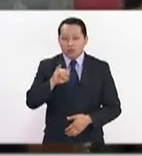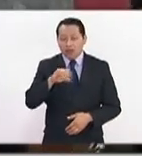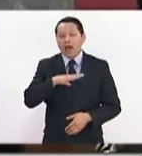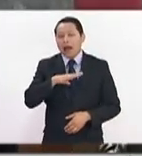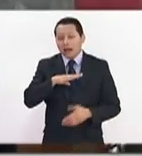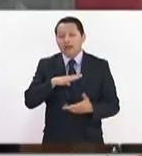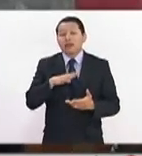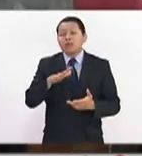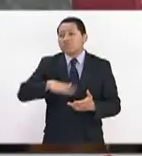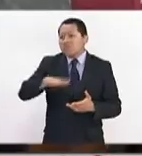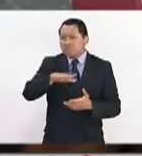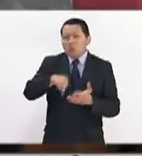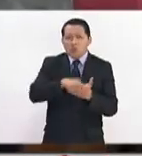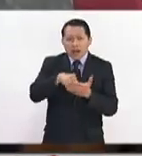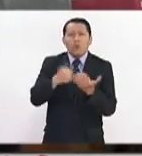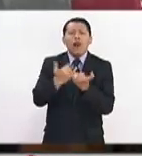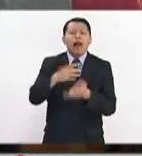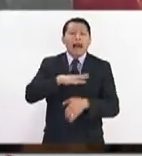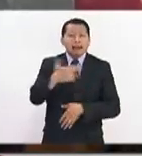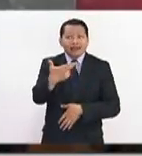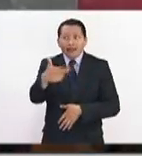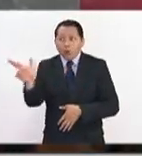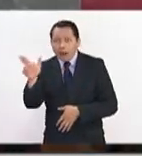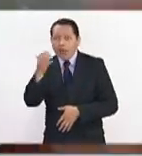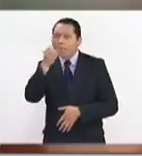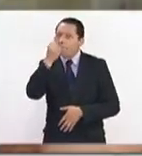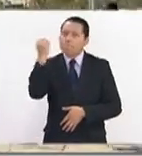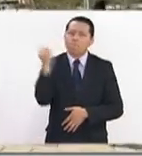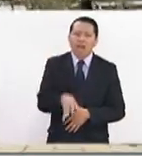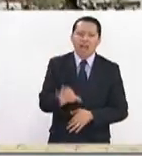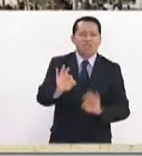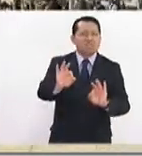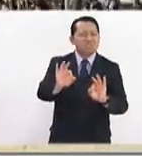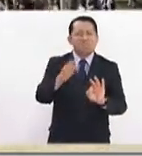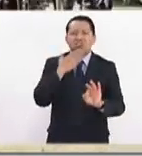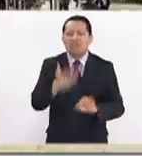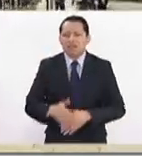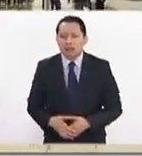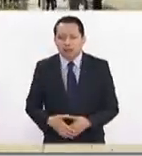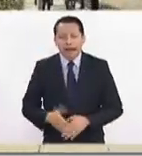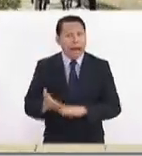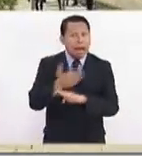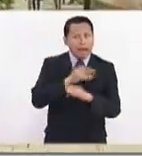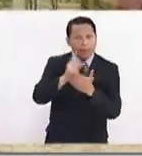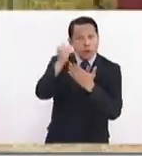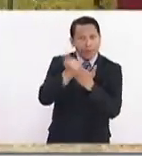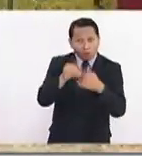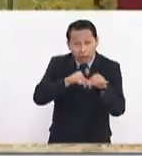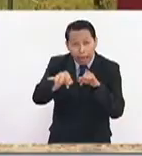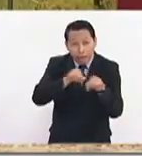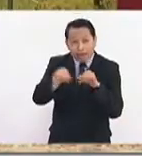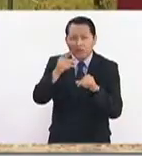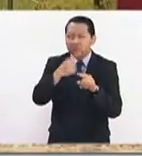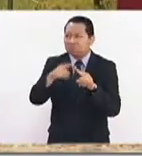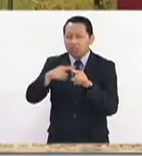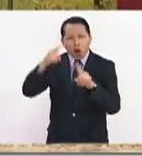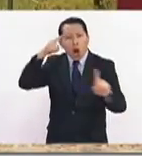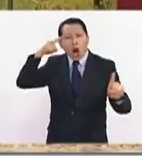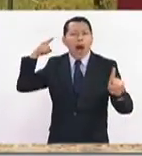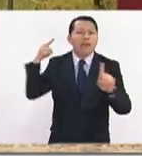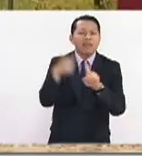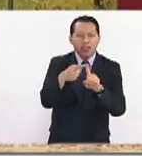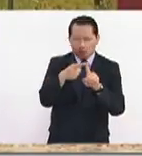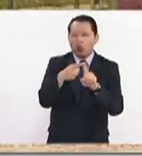increíble, el área de restaurantes está padrísima, todo está súper. Quienes trabajaron en el proyecto aseguran que el objetivo principal